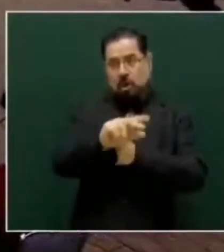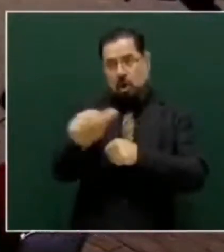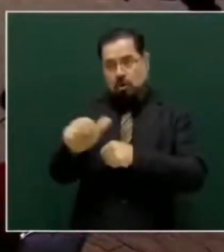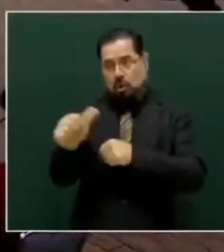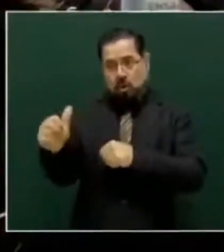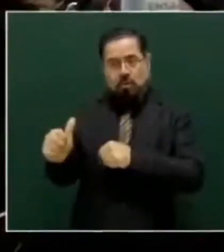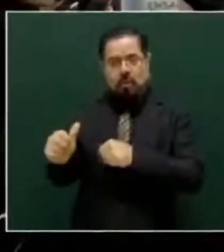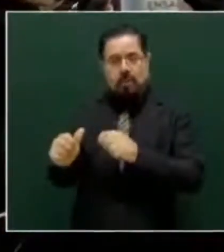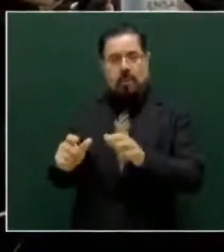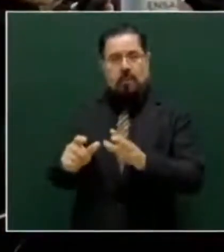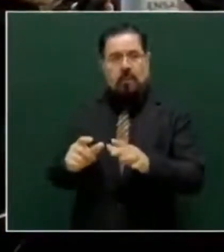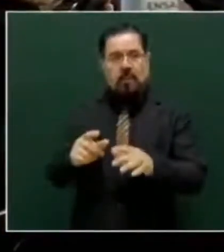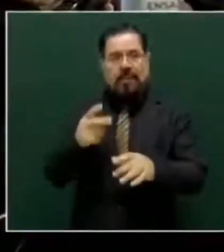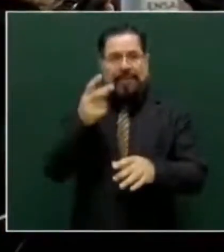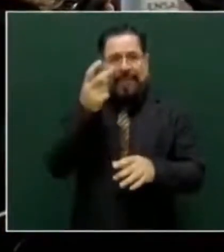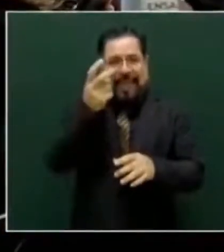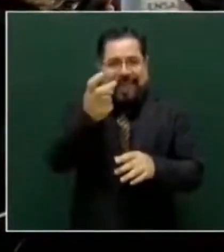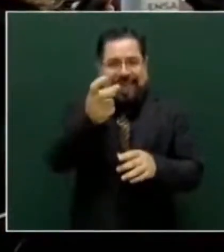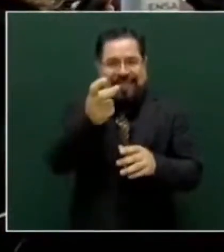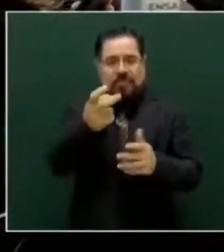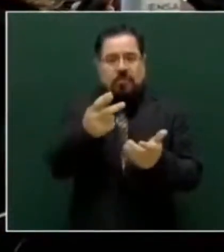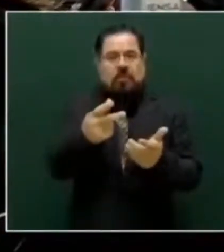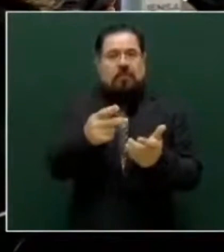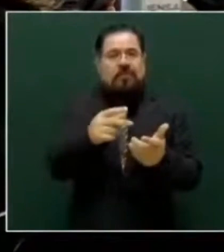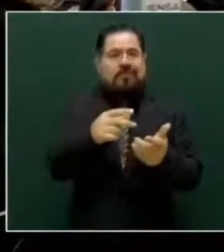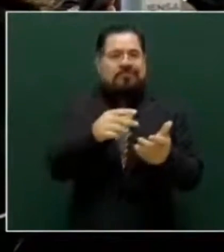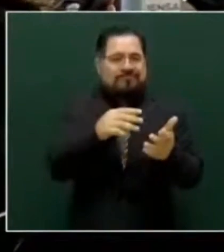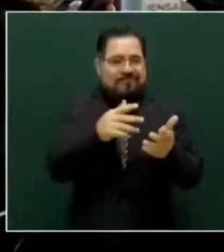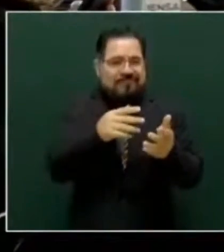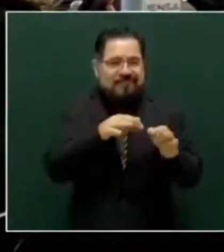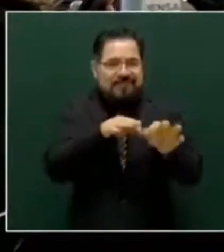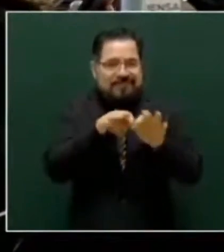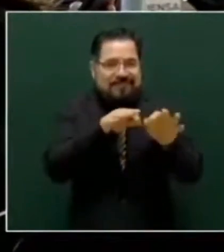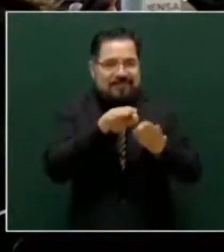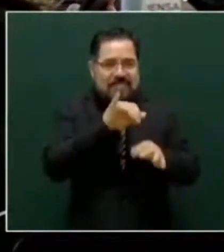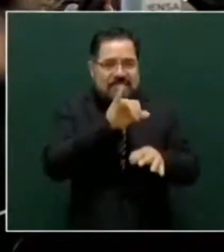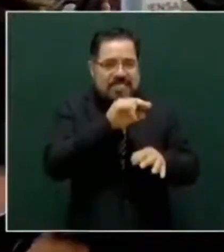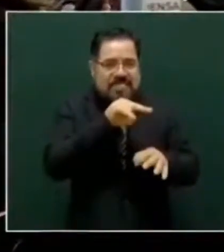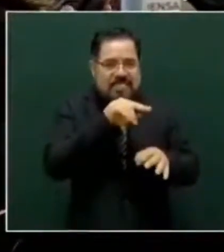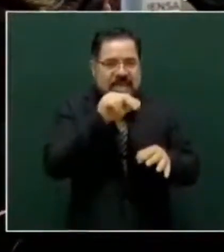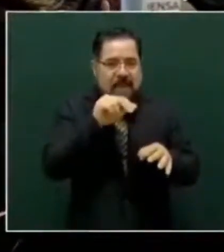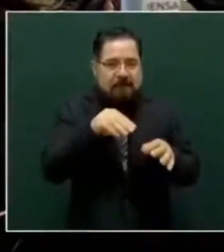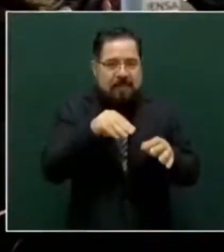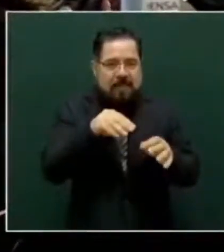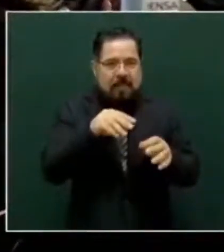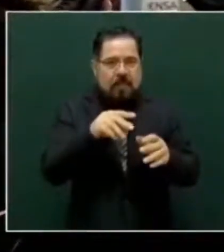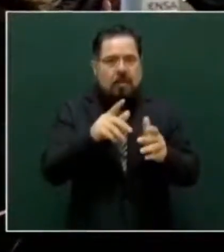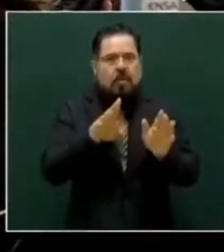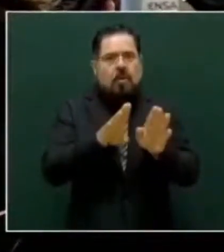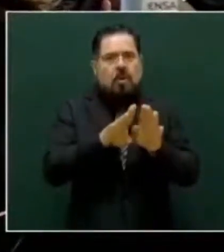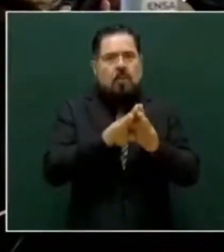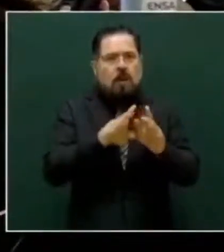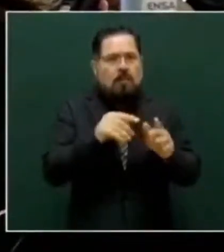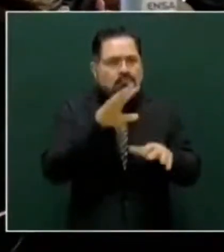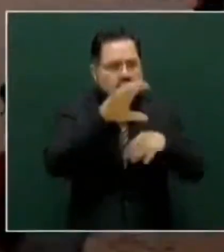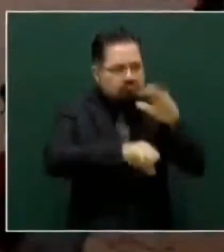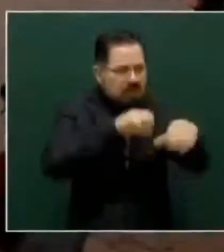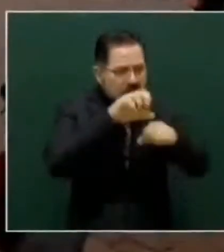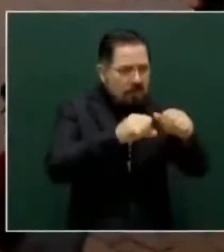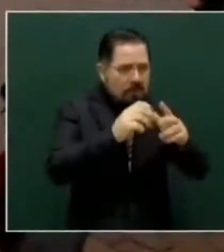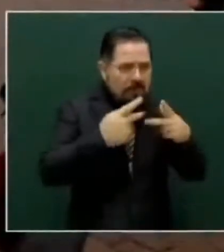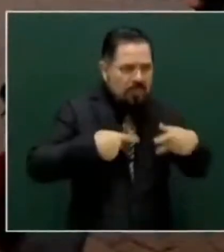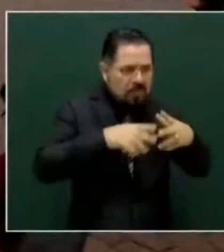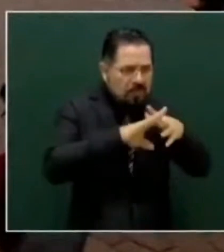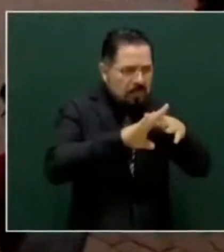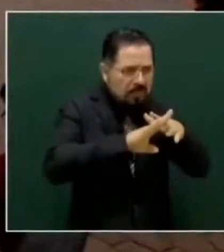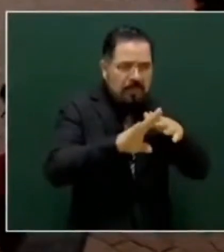estos operativos que suceden en nuestro país no son violatorios de derechos humanos, ¿no podrían ser considerados también antimigrantes?